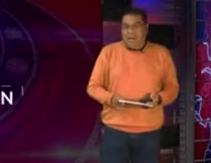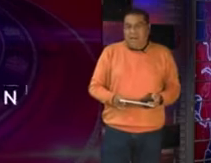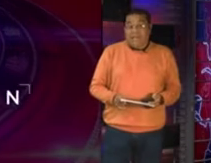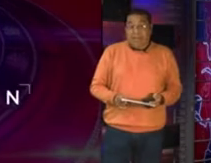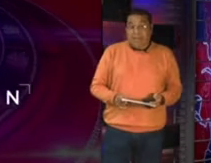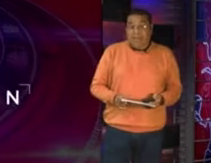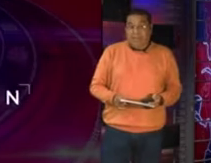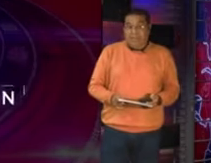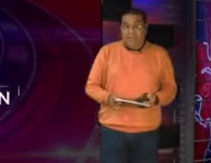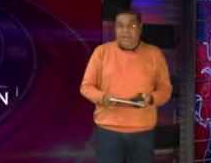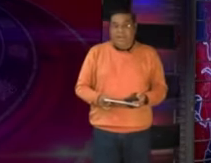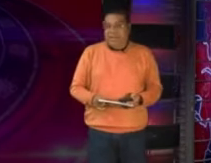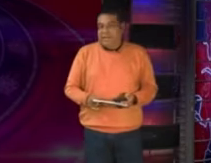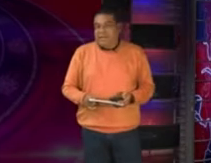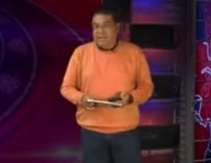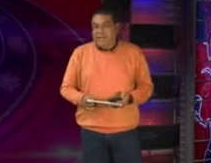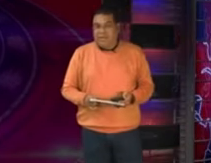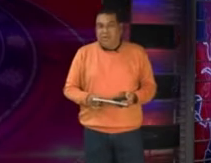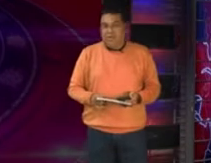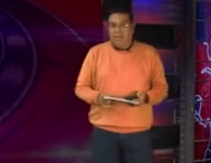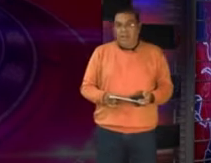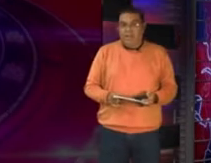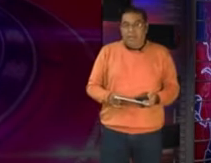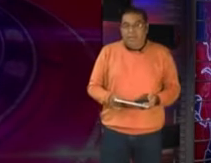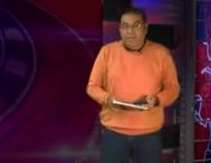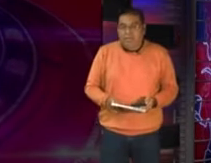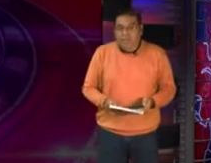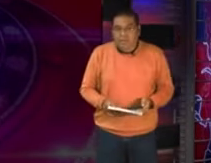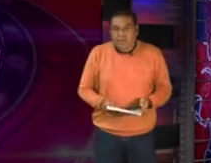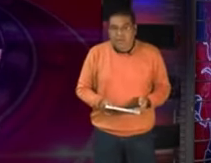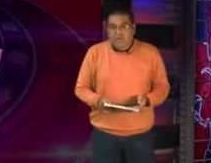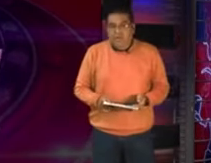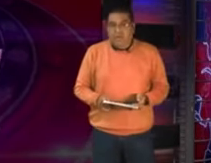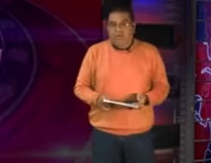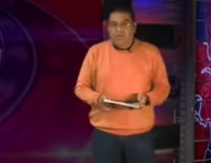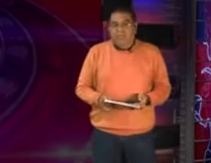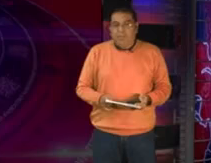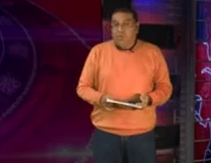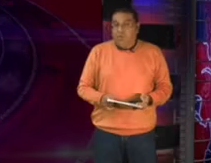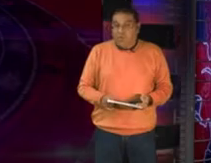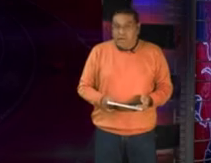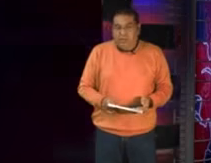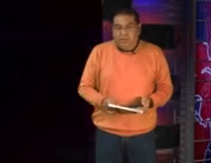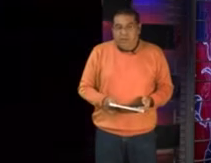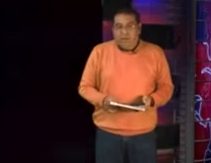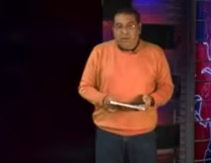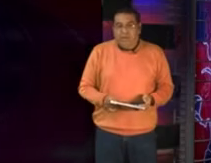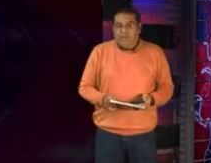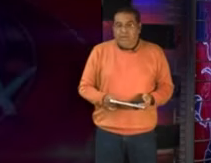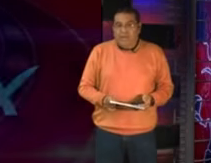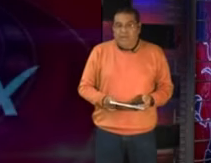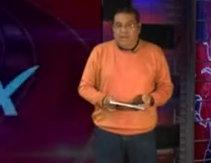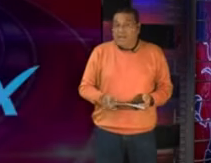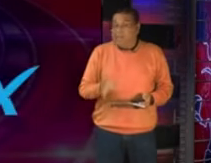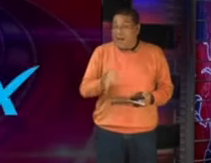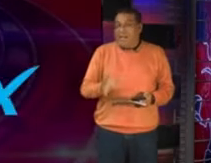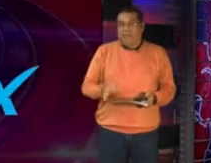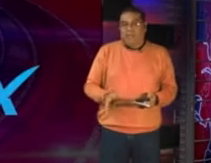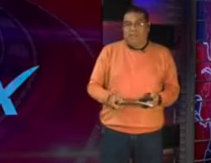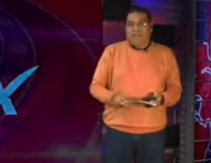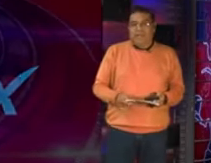Mexicano. Era el sábado, cerca de las 3 de la tarde con 40 minutos, cuando ocurrieron los hechos.